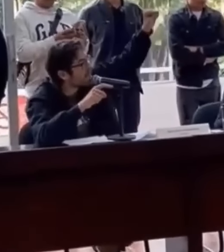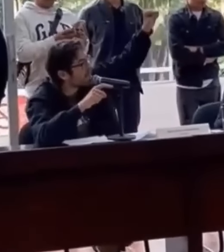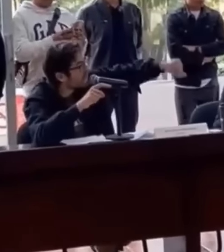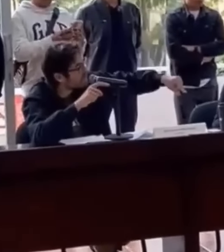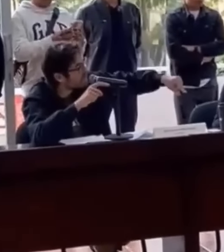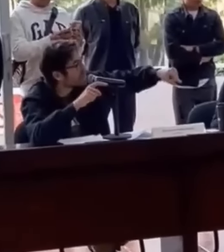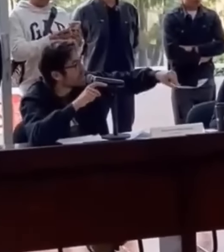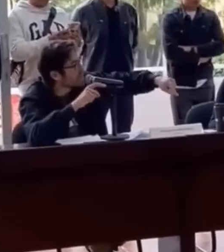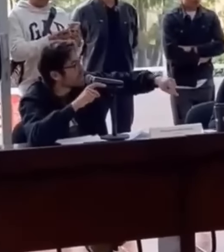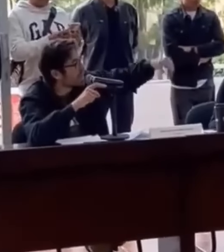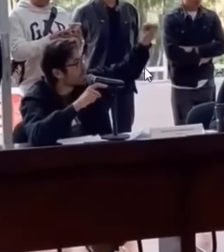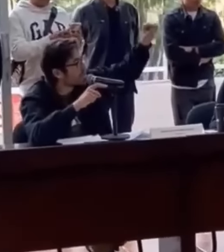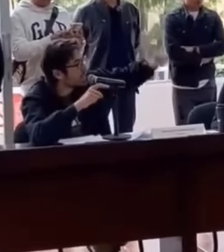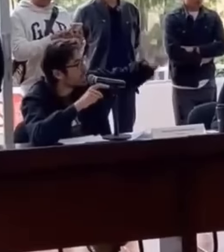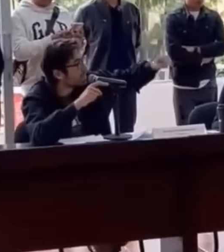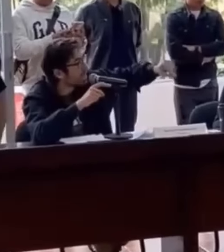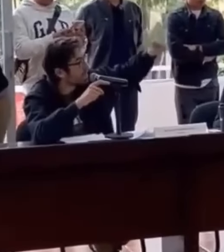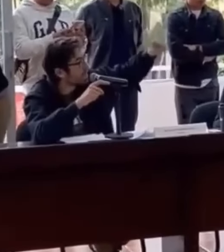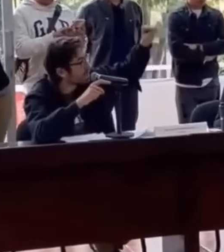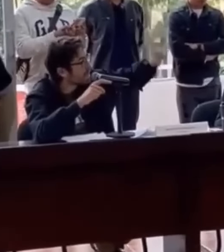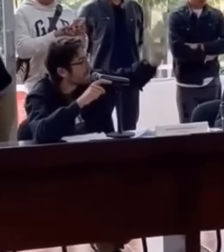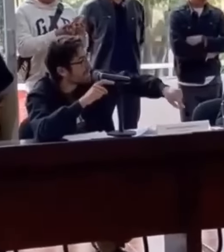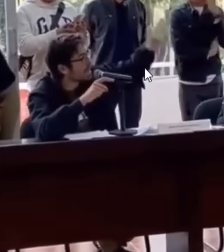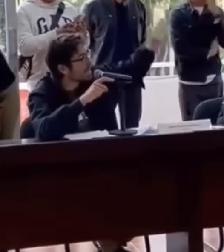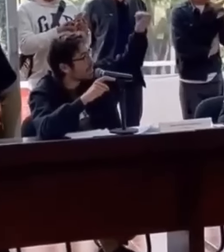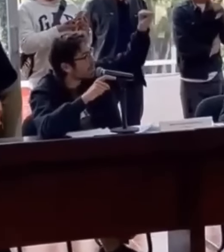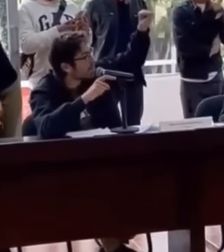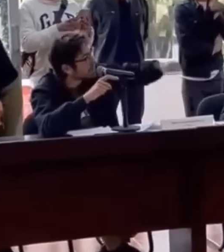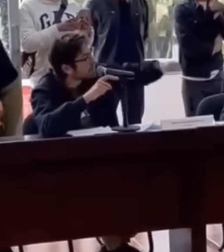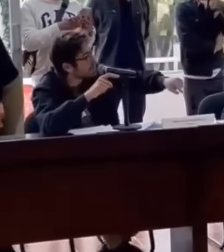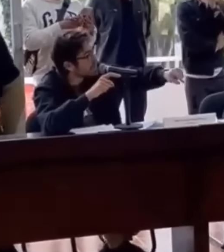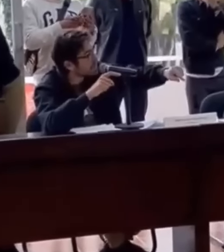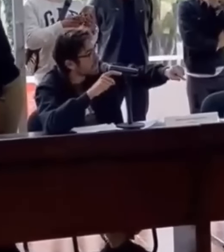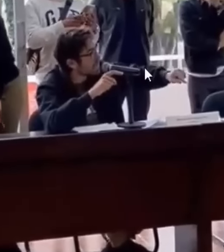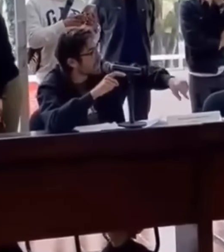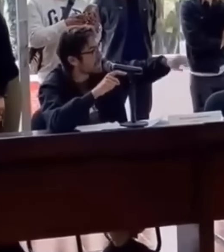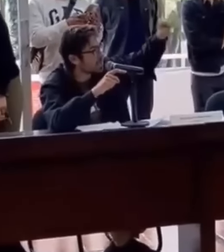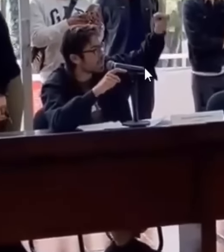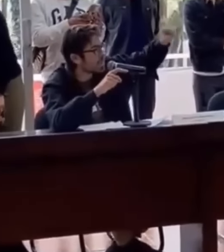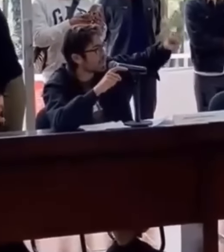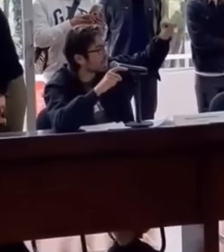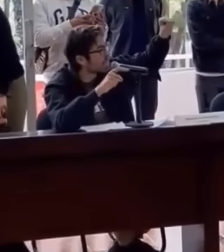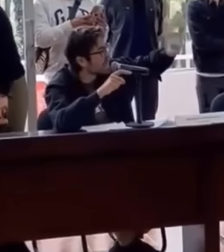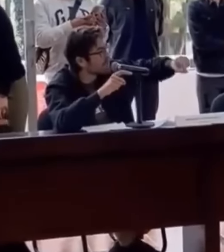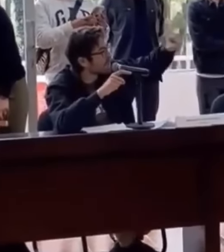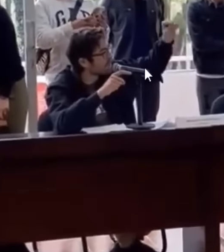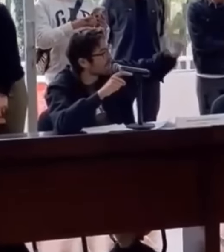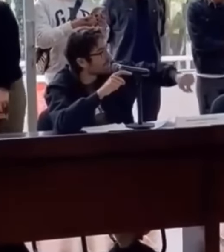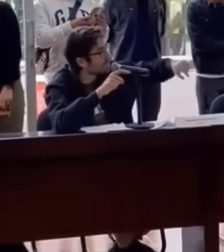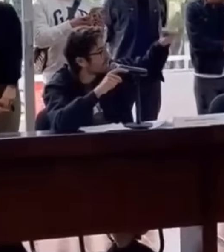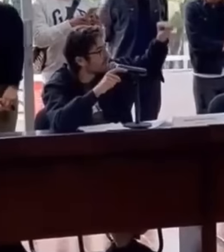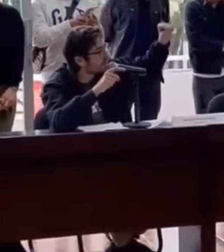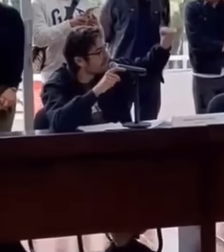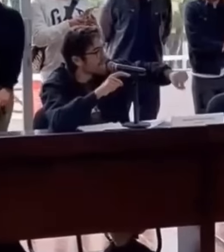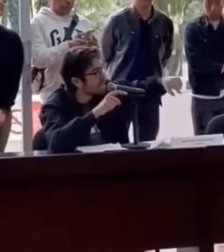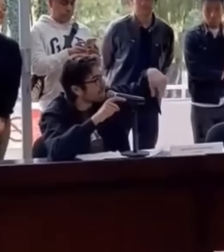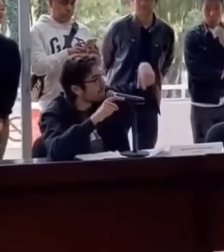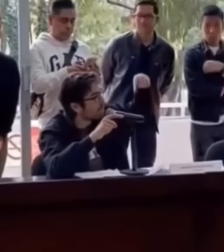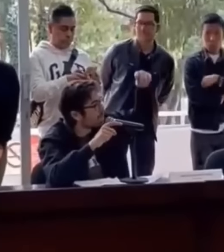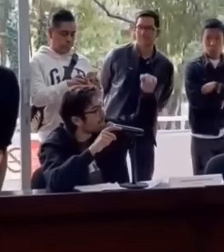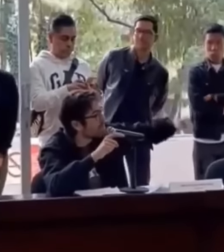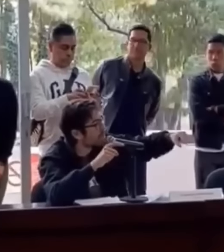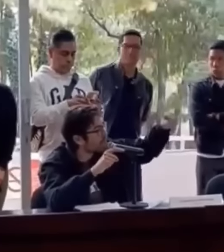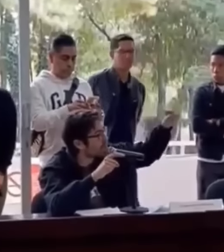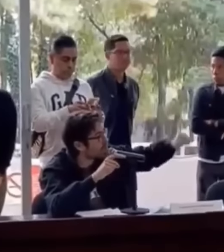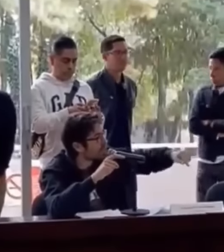están confesos de que estuvieron parte de una red de corrupción en la que estuvieron recibiendo beneficios personales